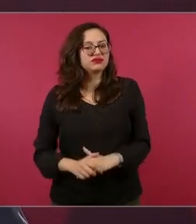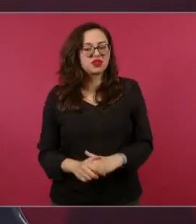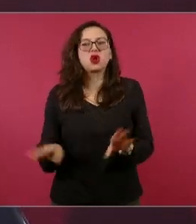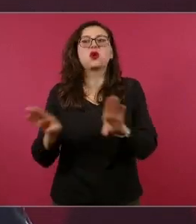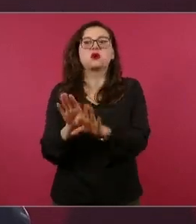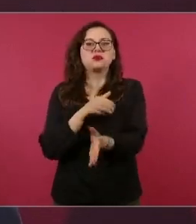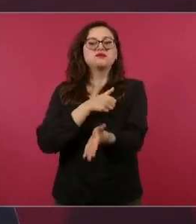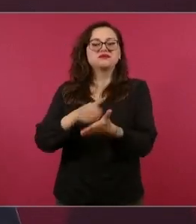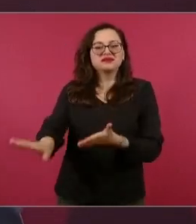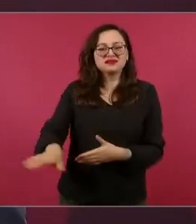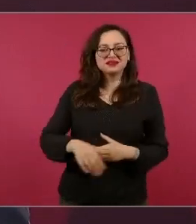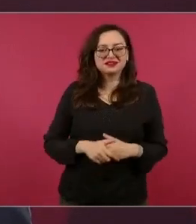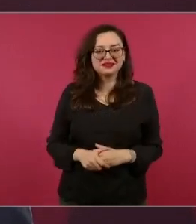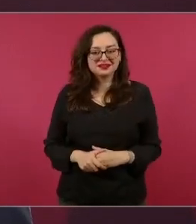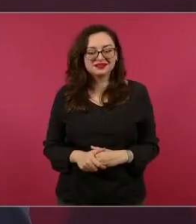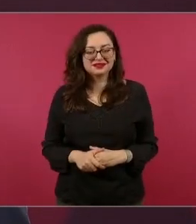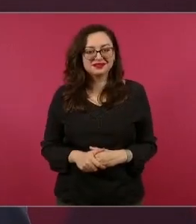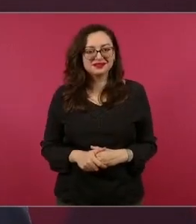No,